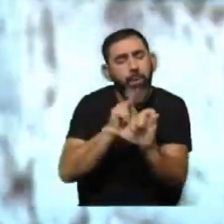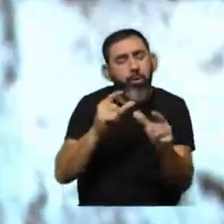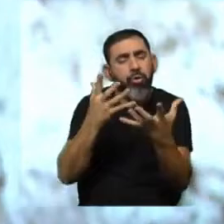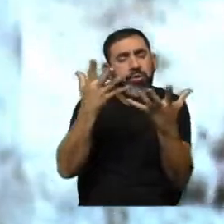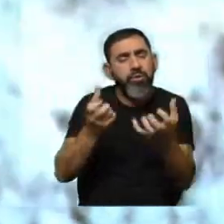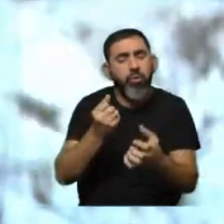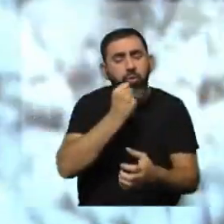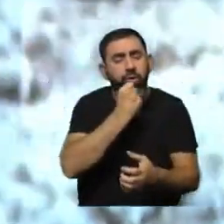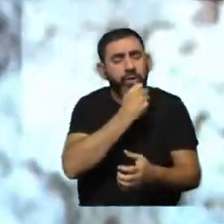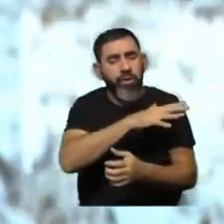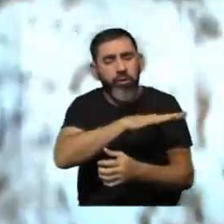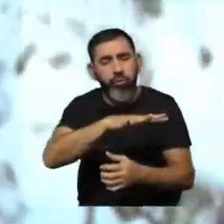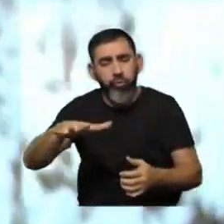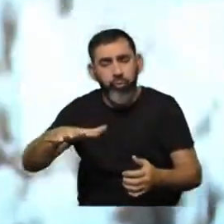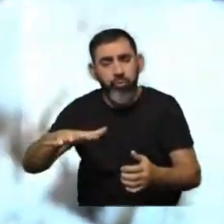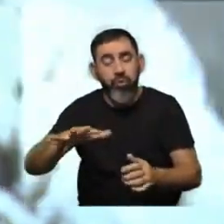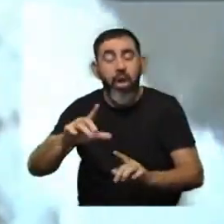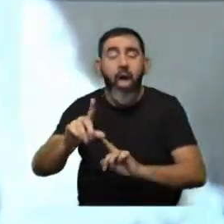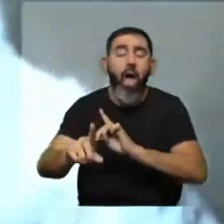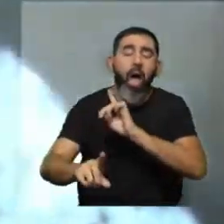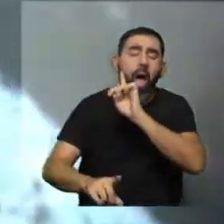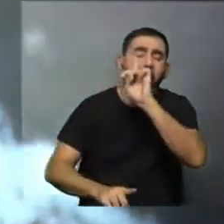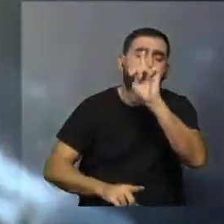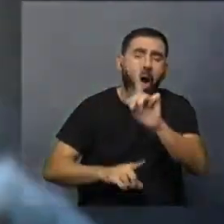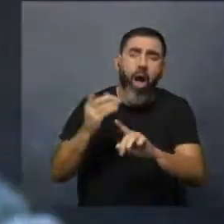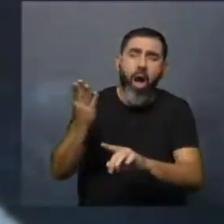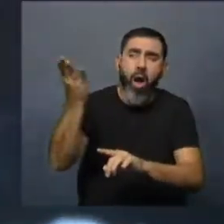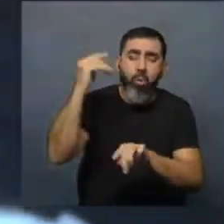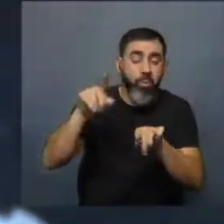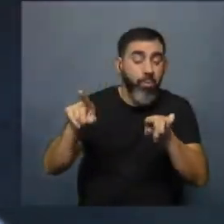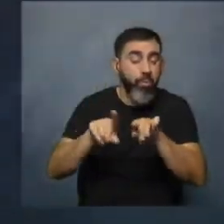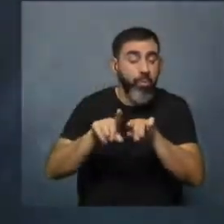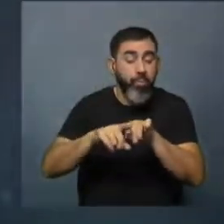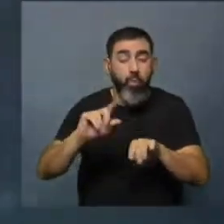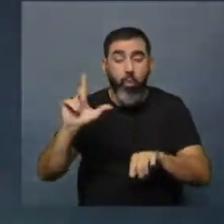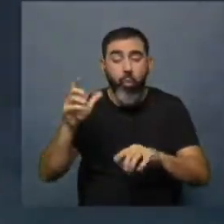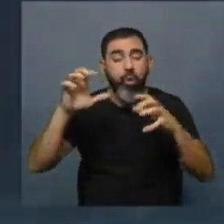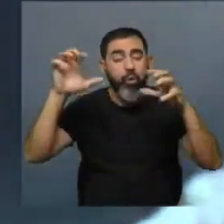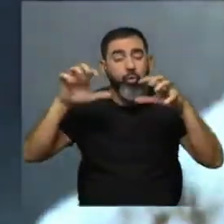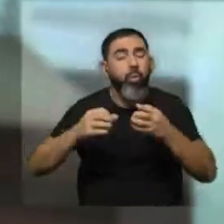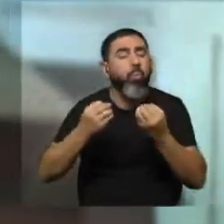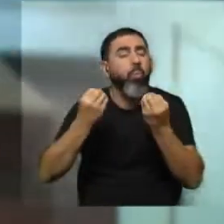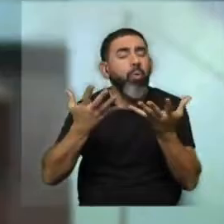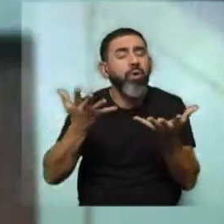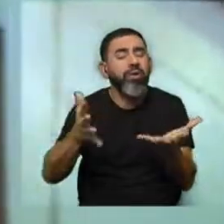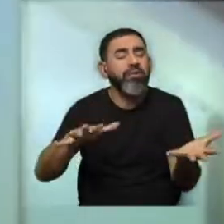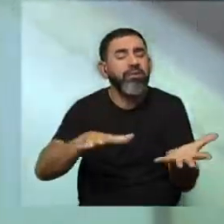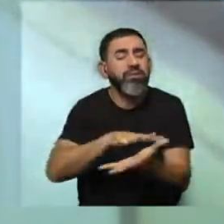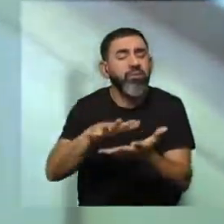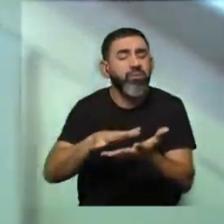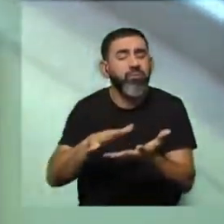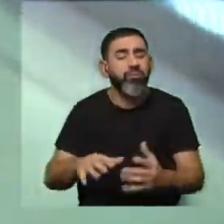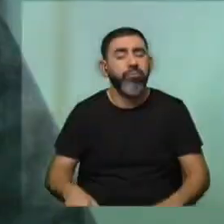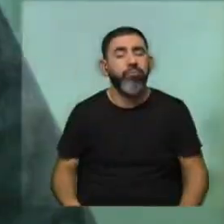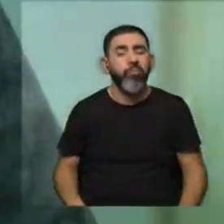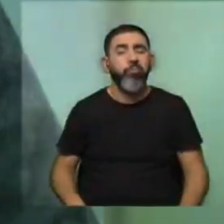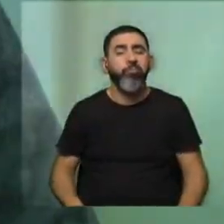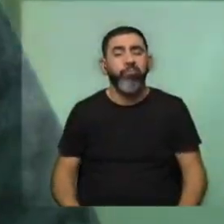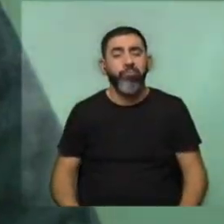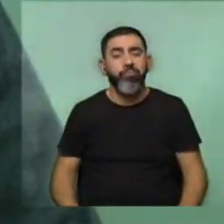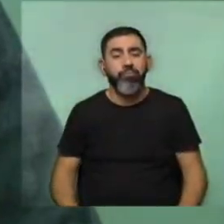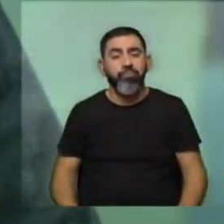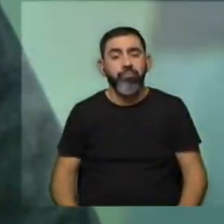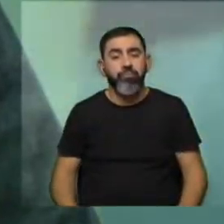historia, si alguna vez pasó una falta de lluvia como esta. ¿Por qué llegamos a esta situación? ¿Qué nos condujo hasta acá?